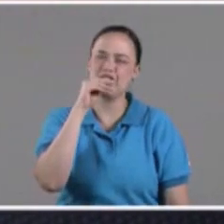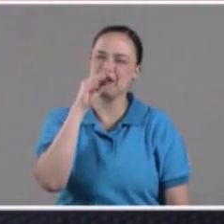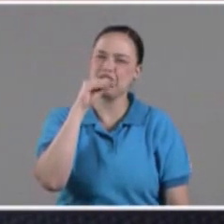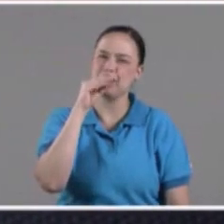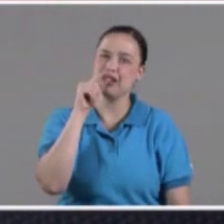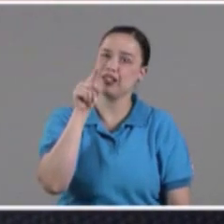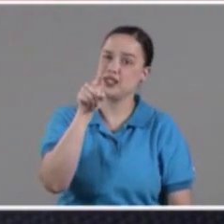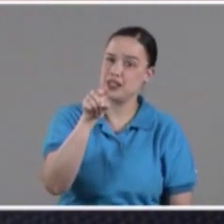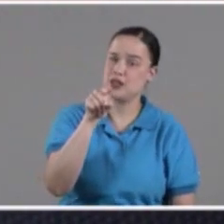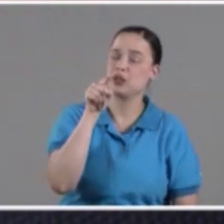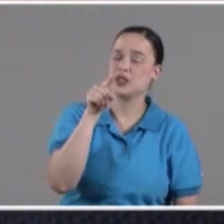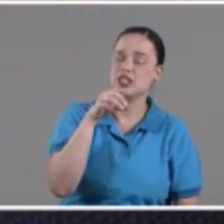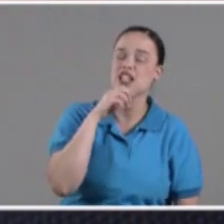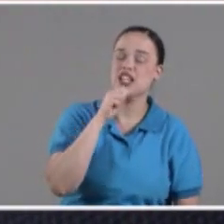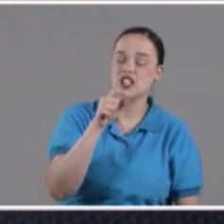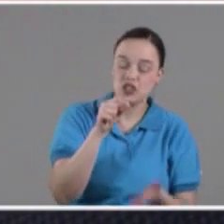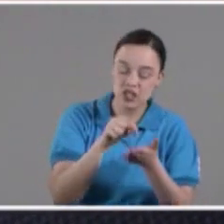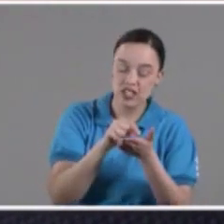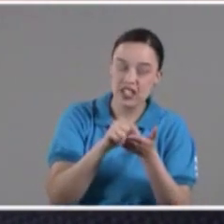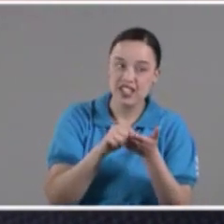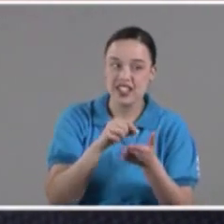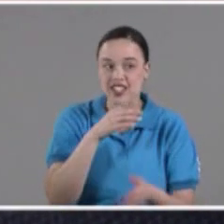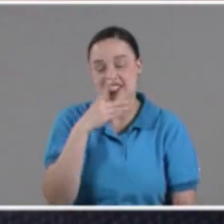grano de Dios